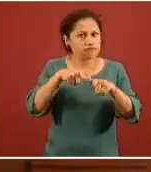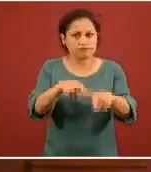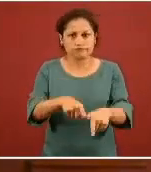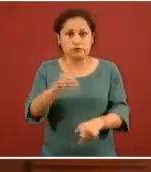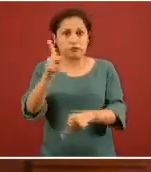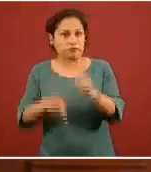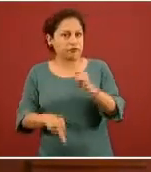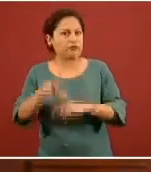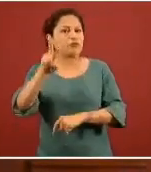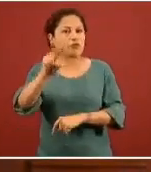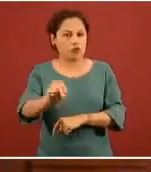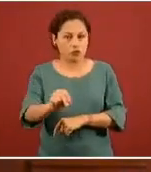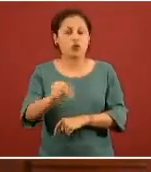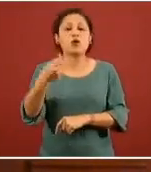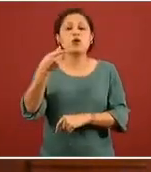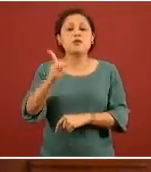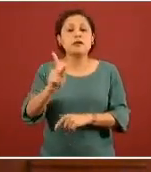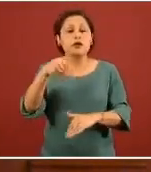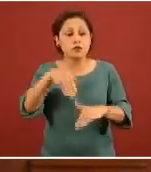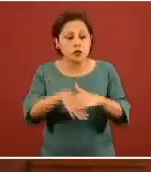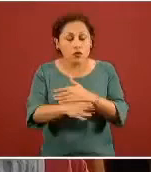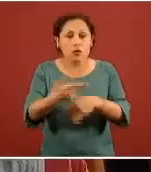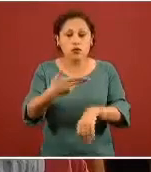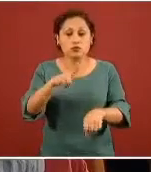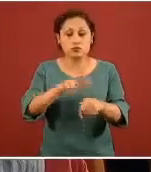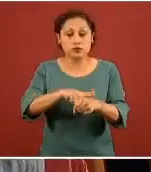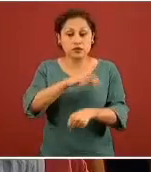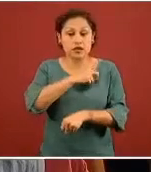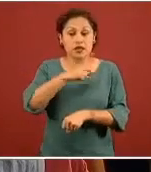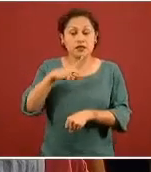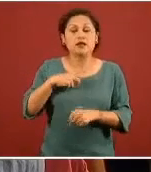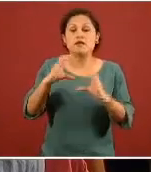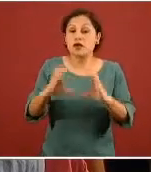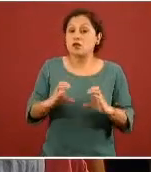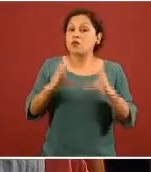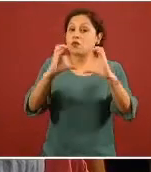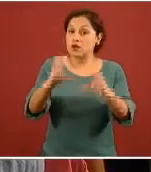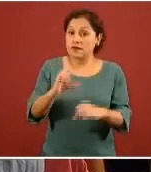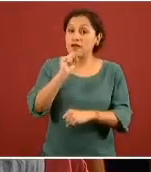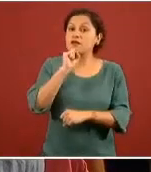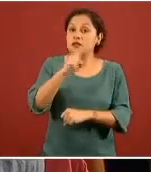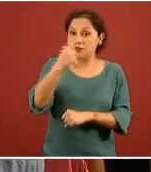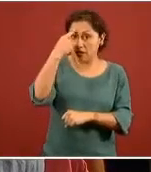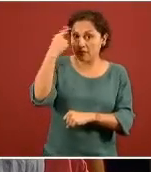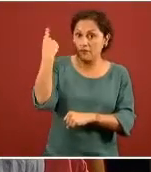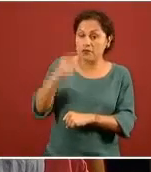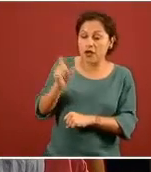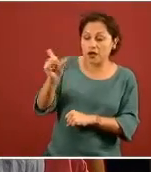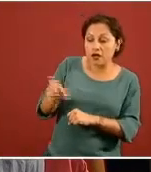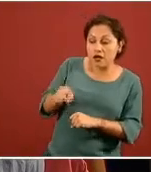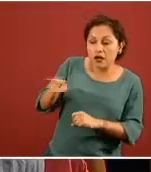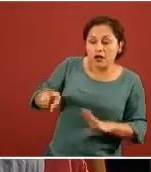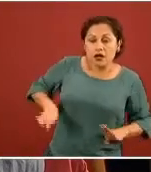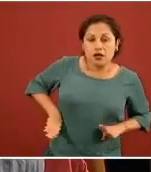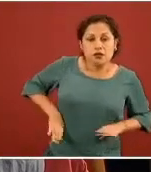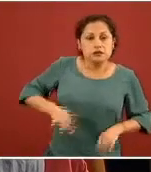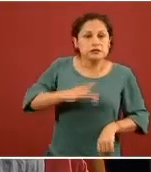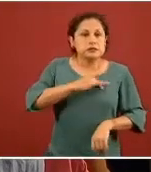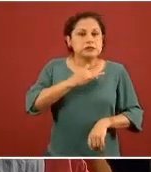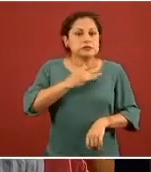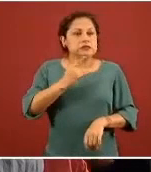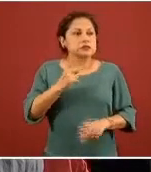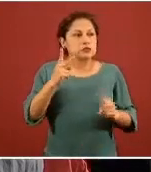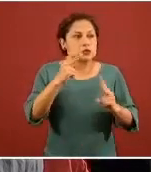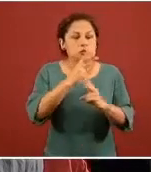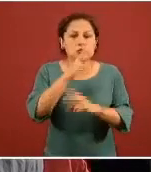al ingreso de las unidades para que ahí exista un proceso de detección temprana para quienes tengan ya síntomas